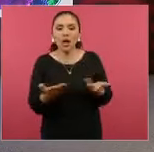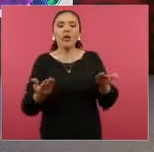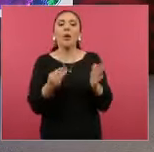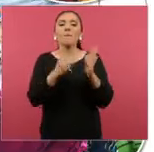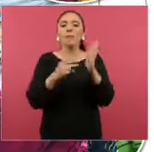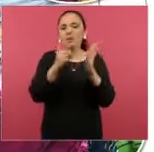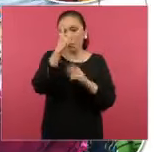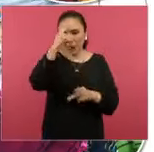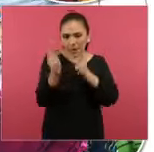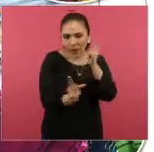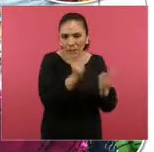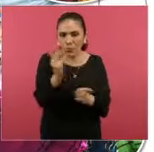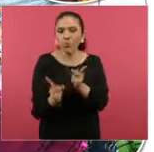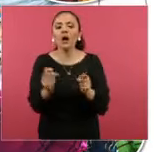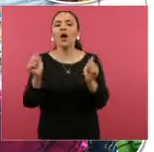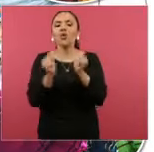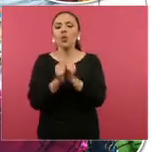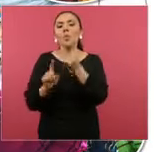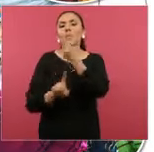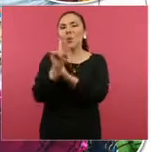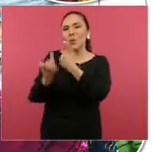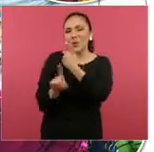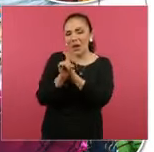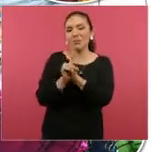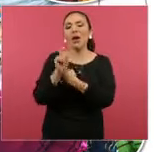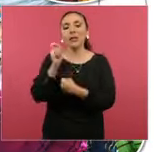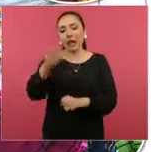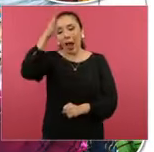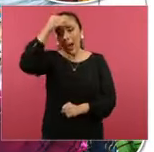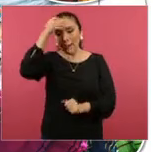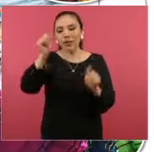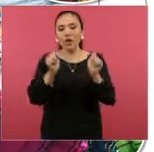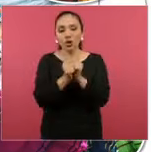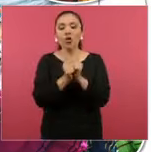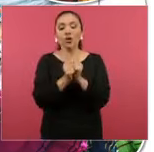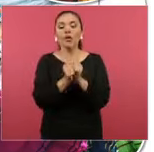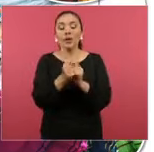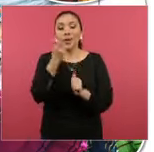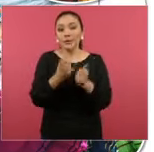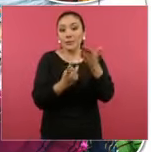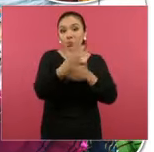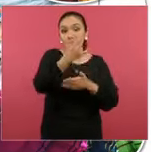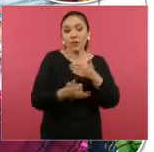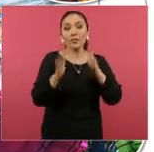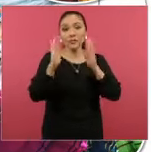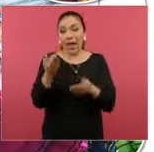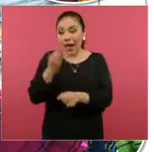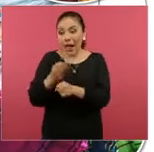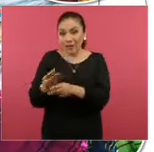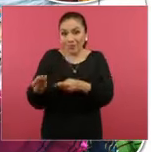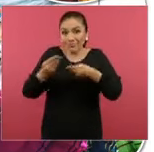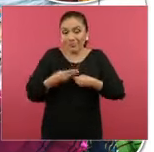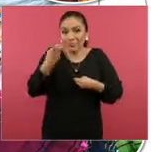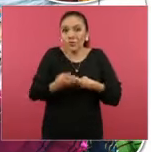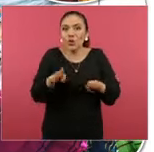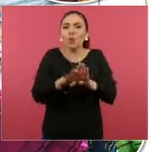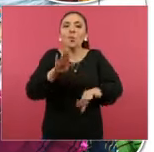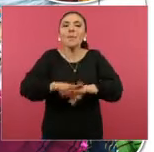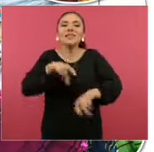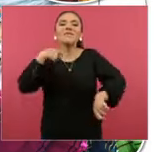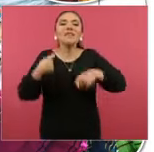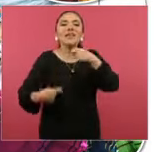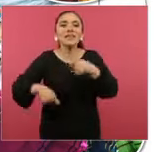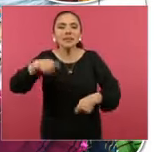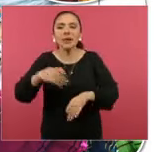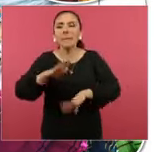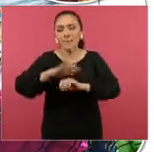método de indagación, el aprendizaje basado en problemas, el aprendizaje del servicio que este proyecto educativo nos brinda de una manera flexible, de una